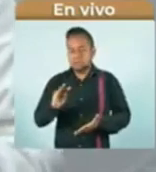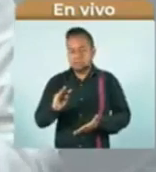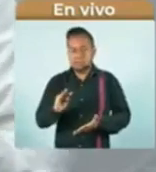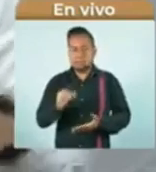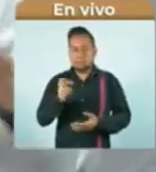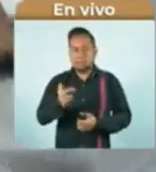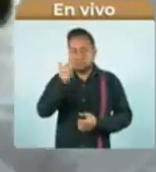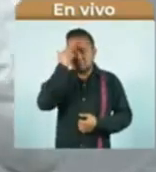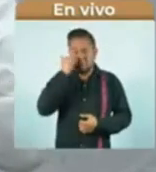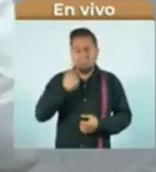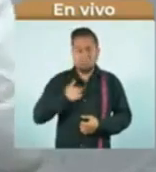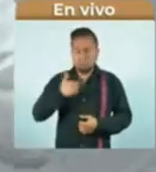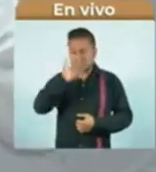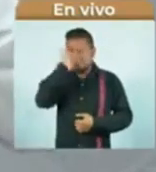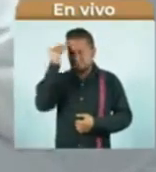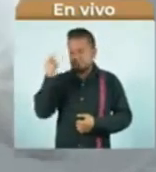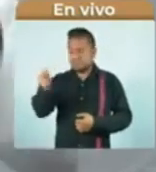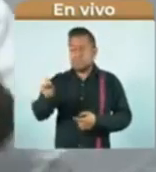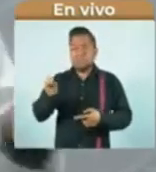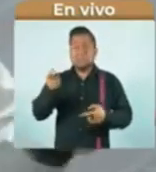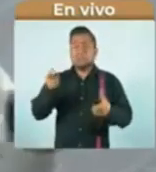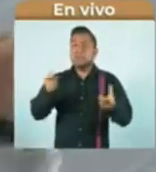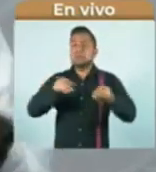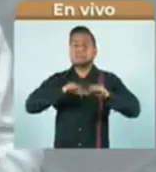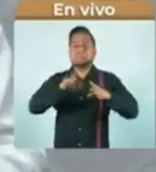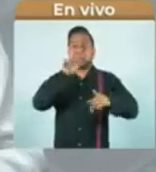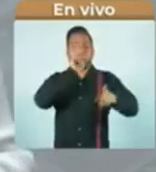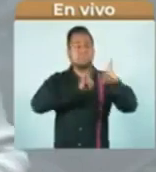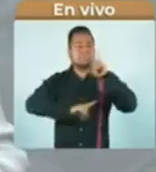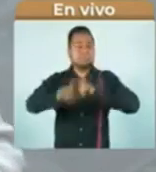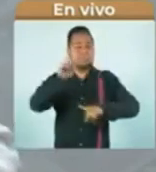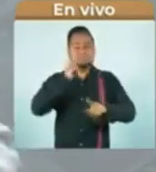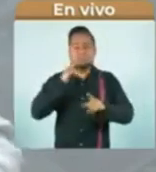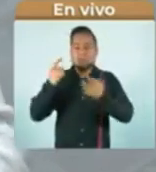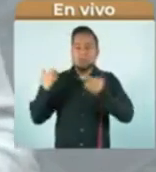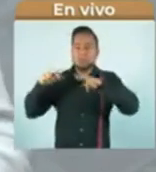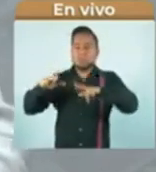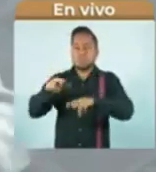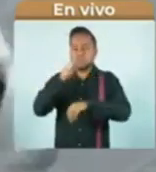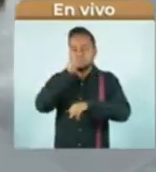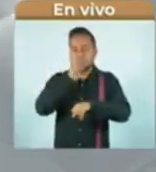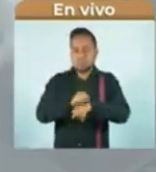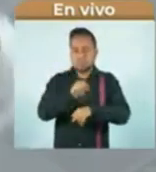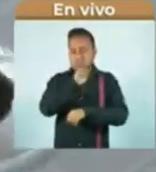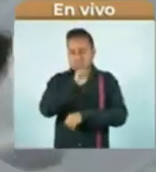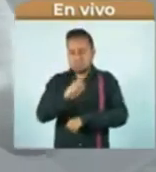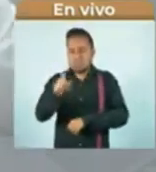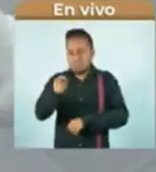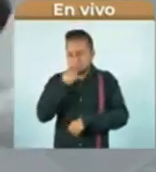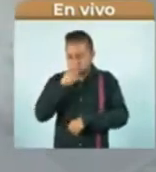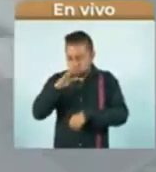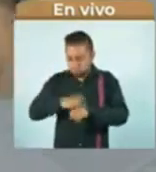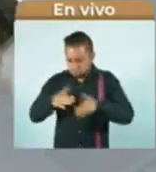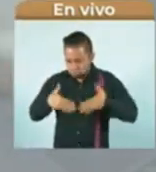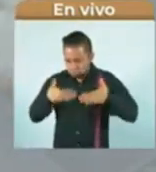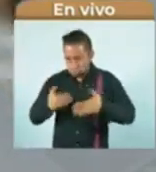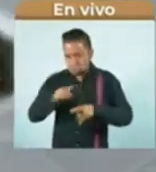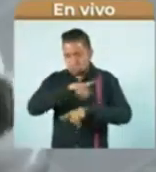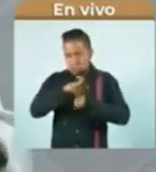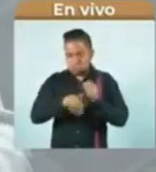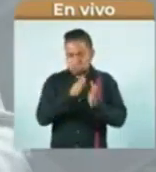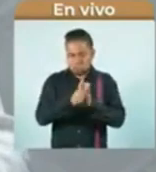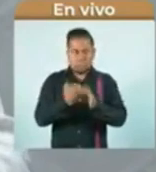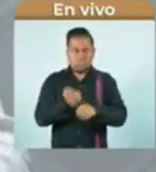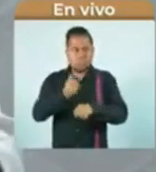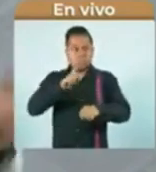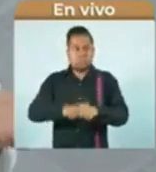Por eso no sé de dónde sacan esos disparates, que hubo un representante de la Secretaría de Seguridad Pública y que ahí les dijo que todas las carpetas estatales